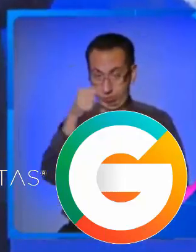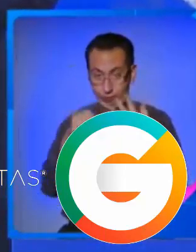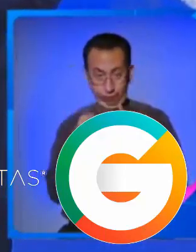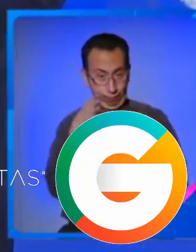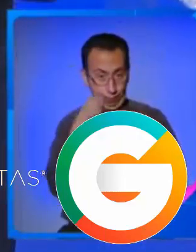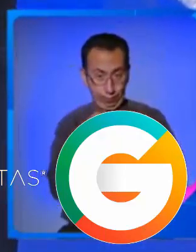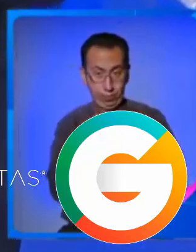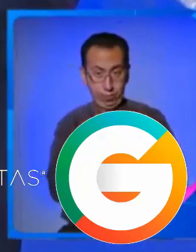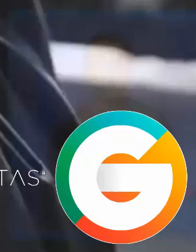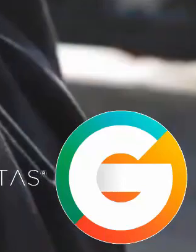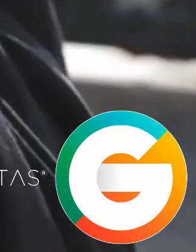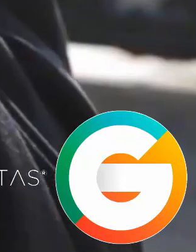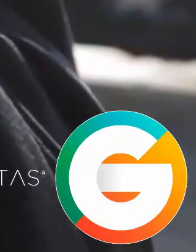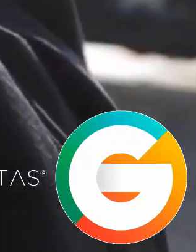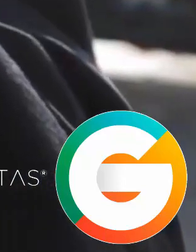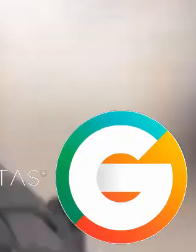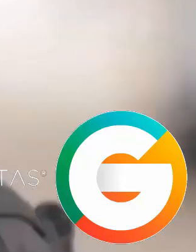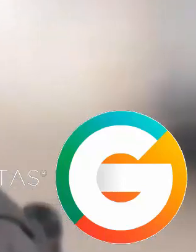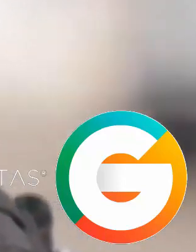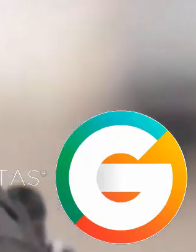los delincuentes.